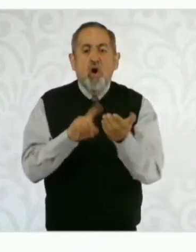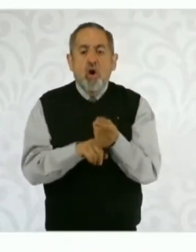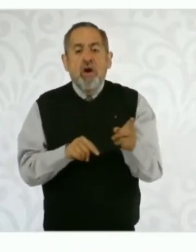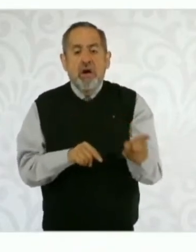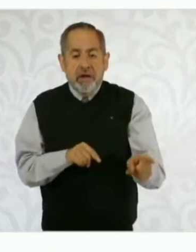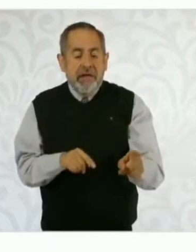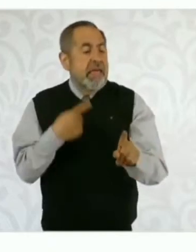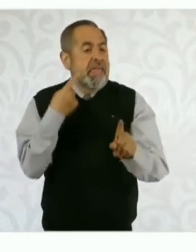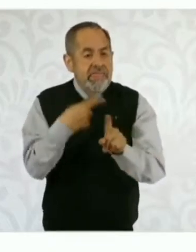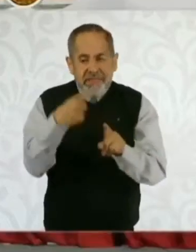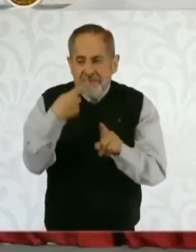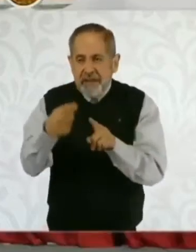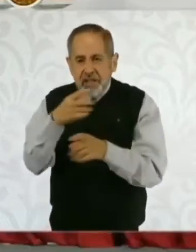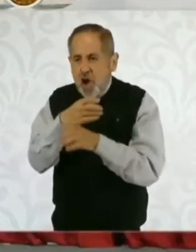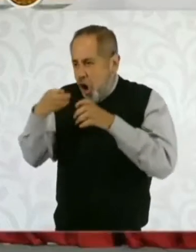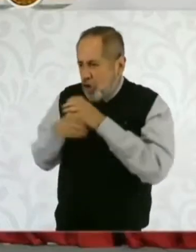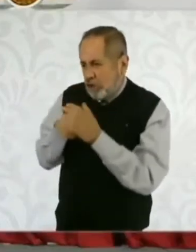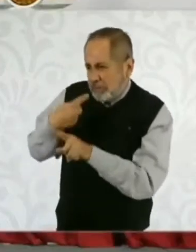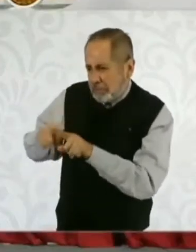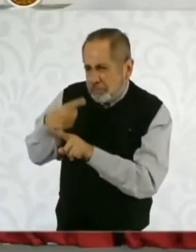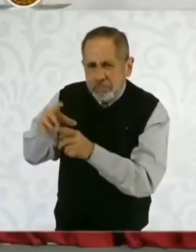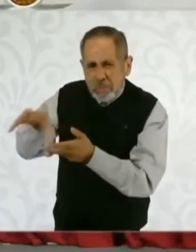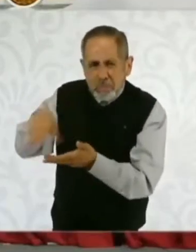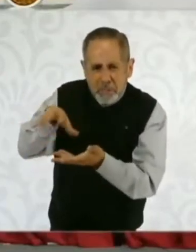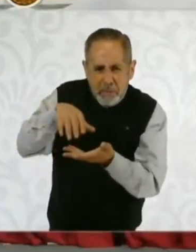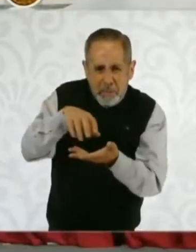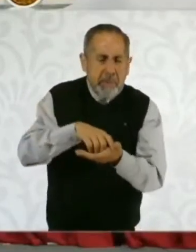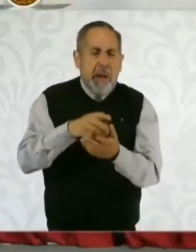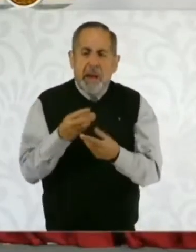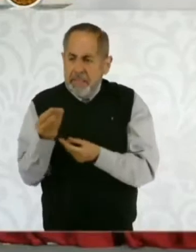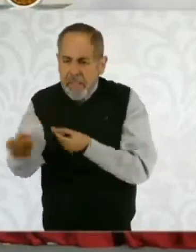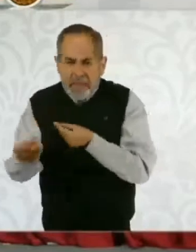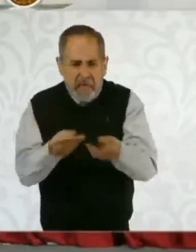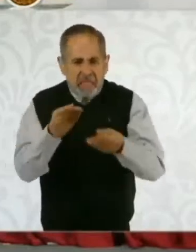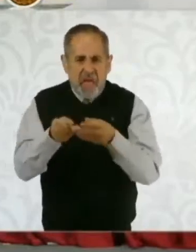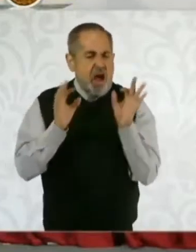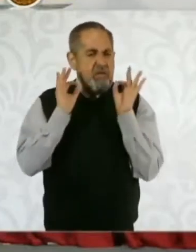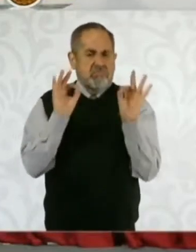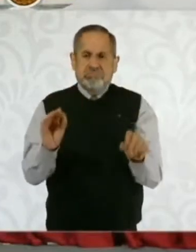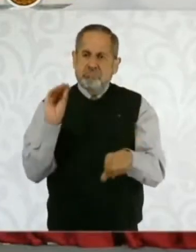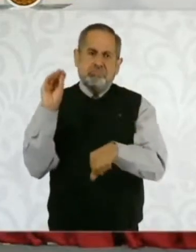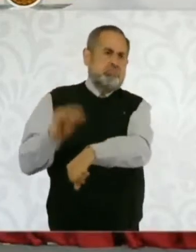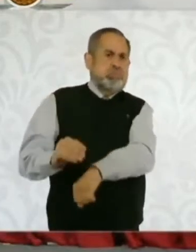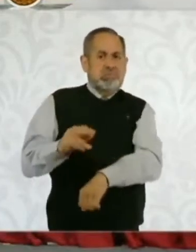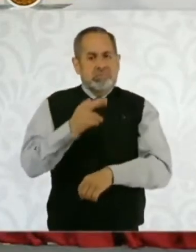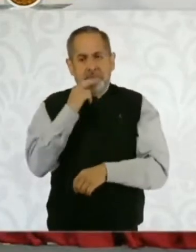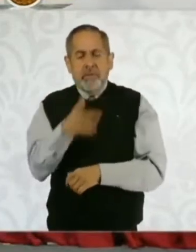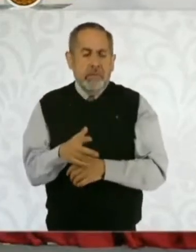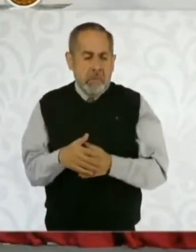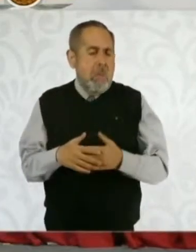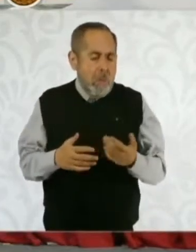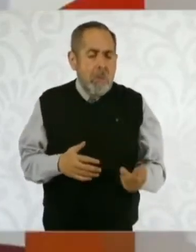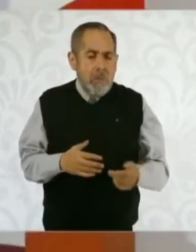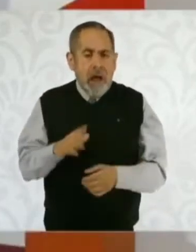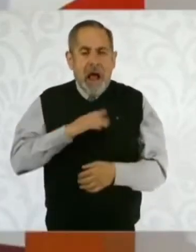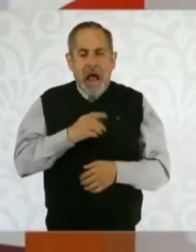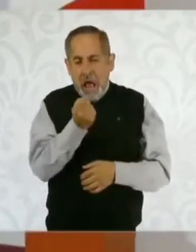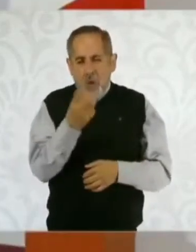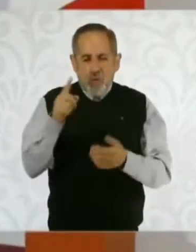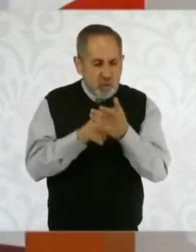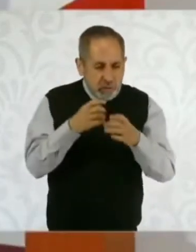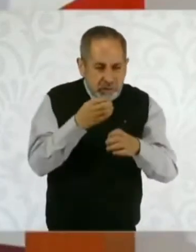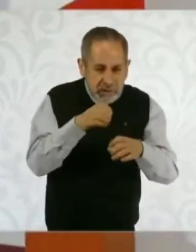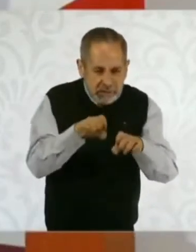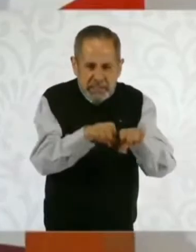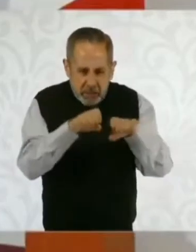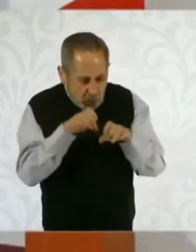416 diferentes equipos médicos. Por último, en la siguiente, solo para decirlo, hay equipos que muchas veces